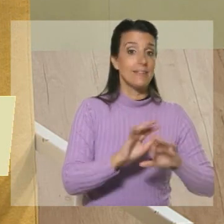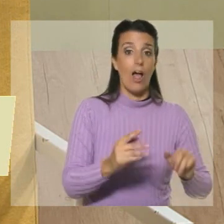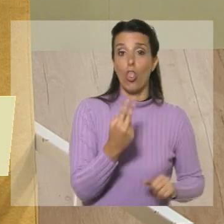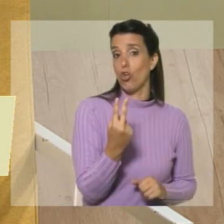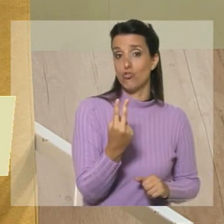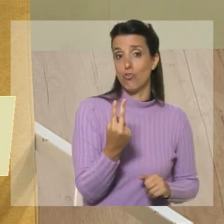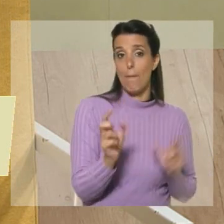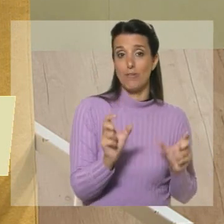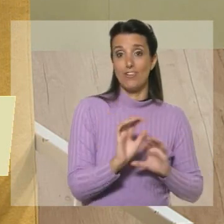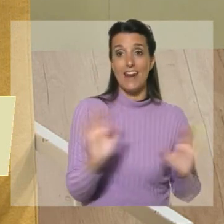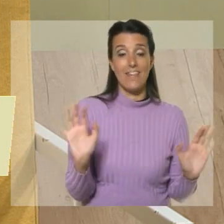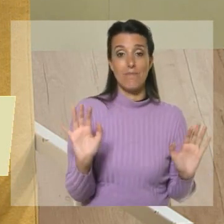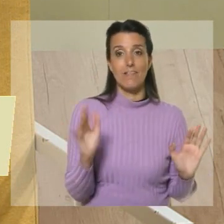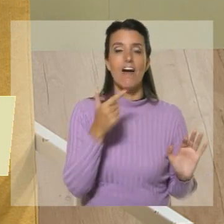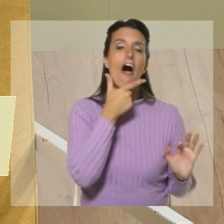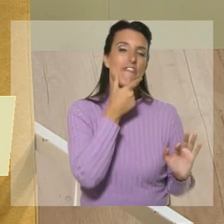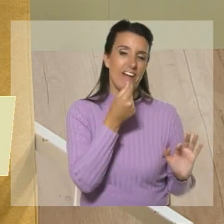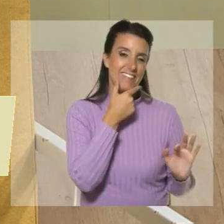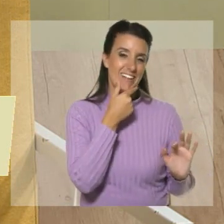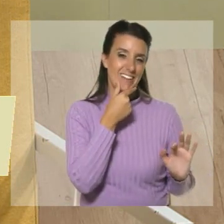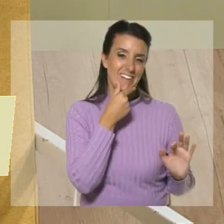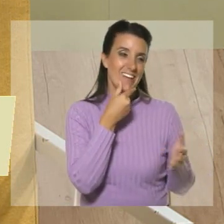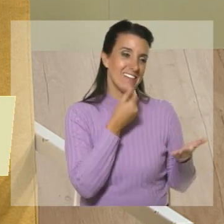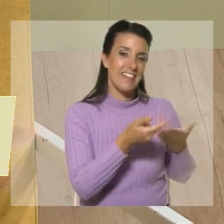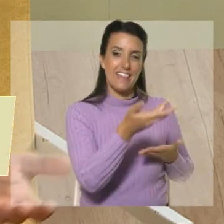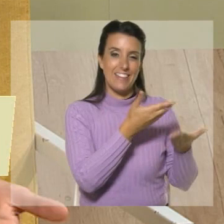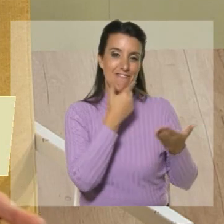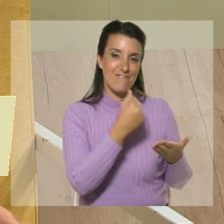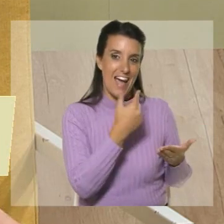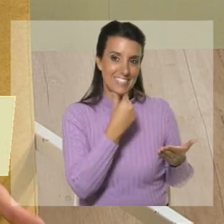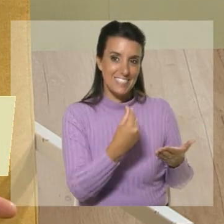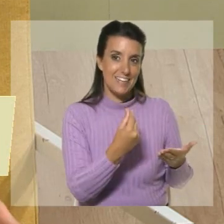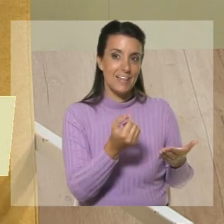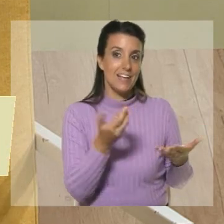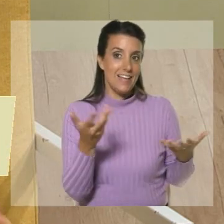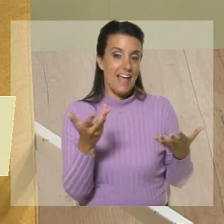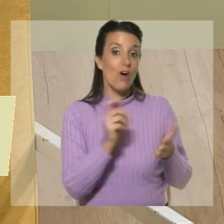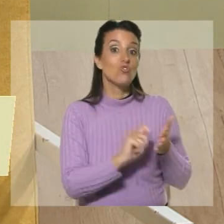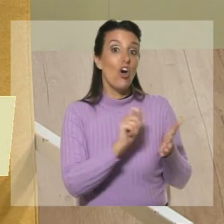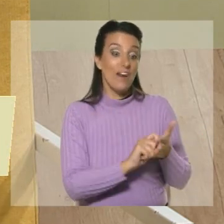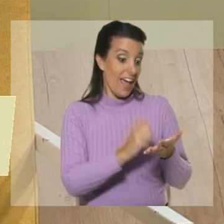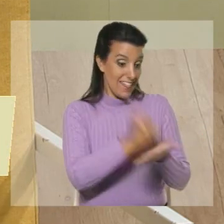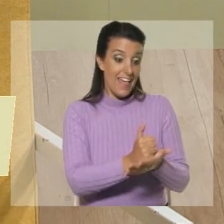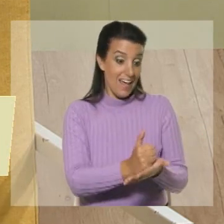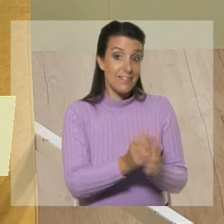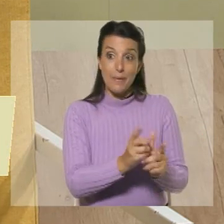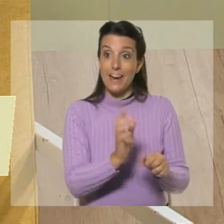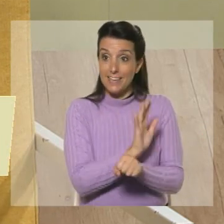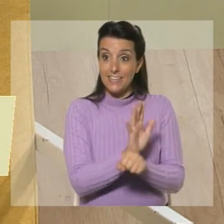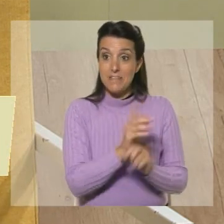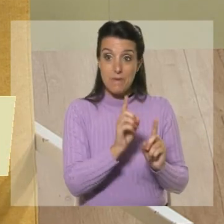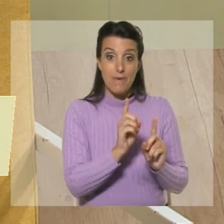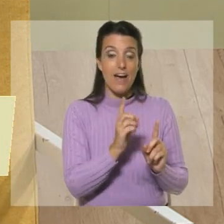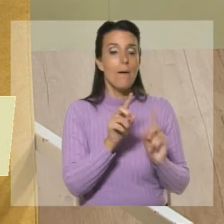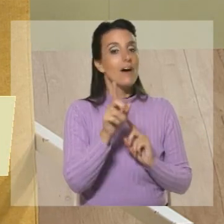hizo que esa ida y vuelta fuera más sencillo. Pues tal, la autora está viva, está ahí, es la actriz. Pero bueno, pero